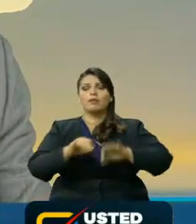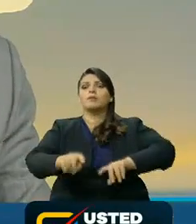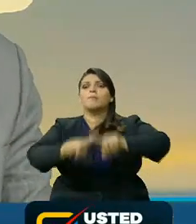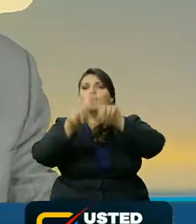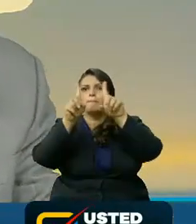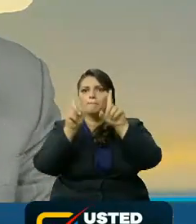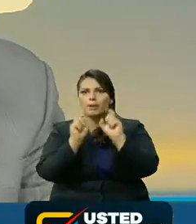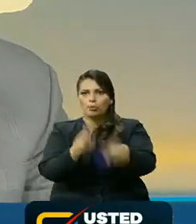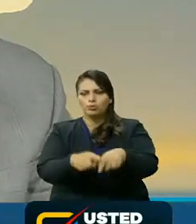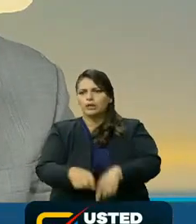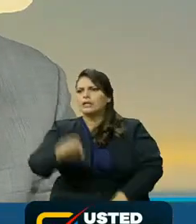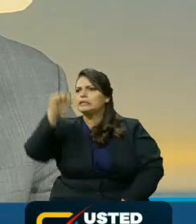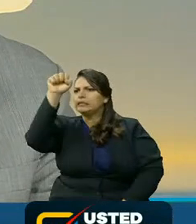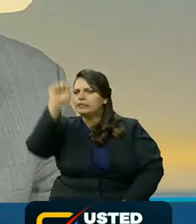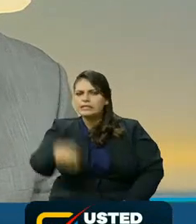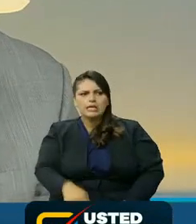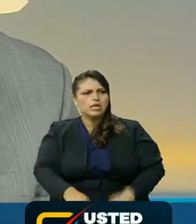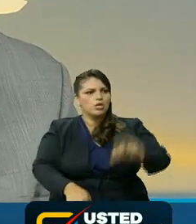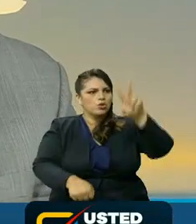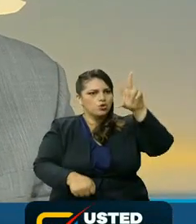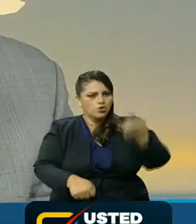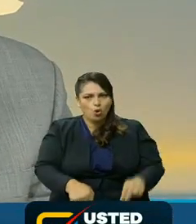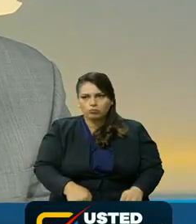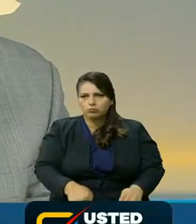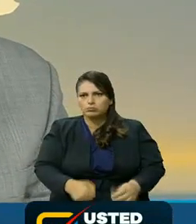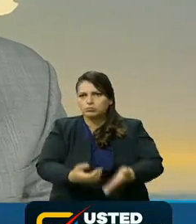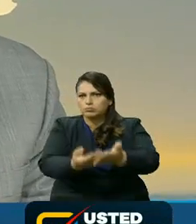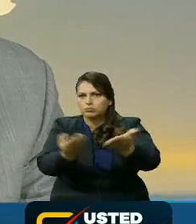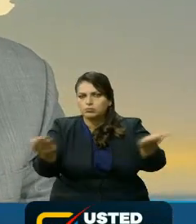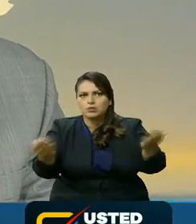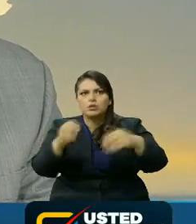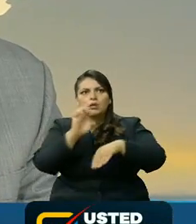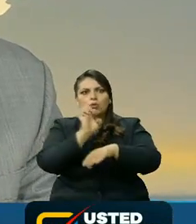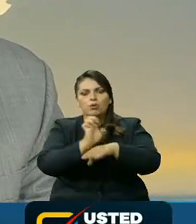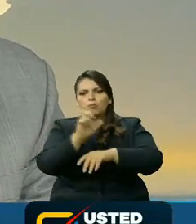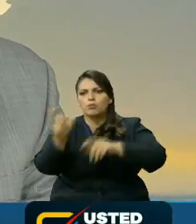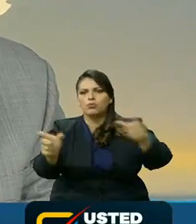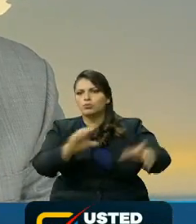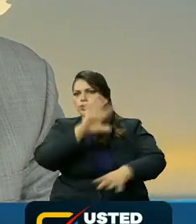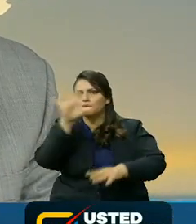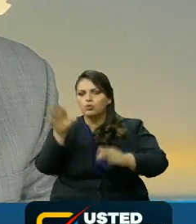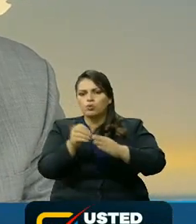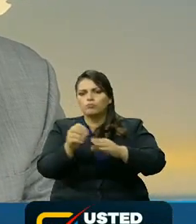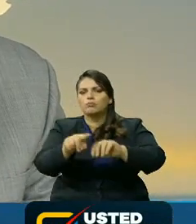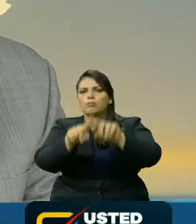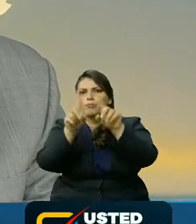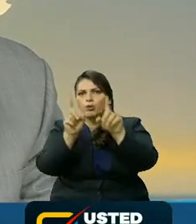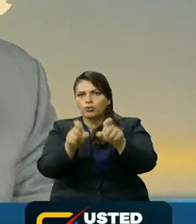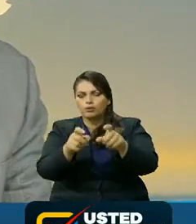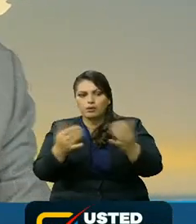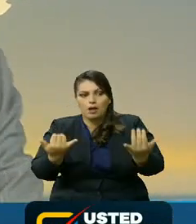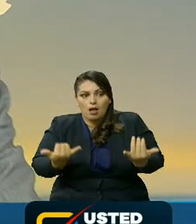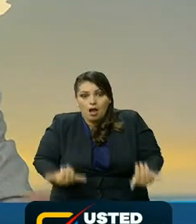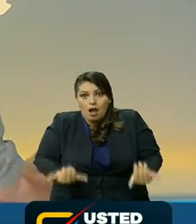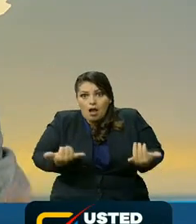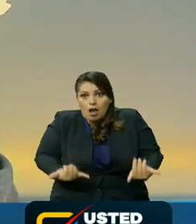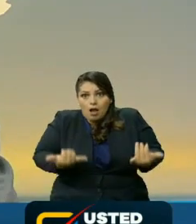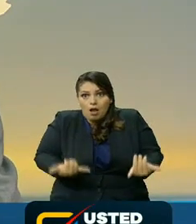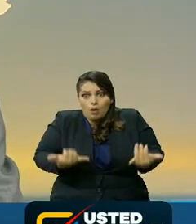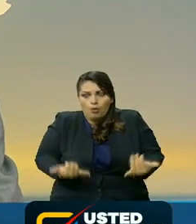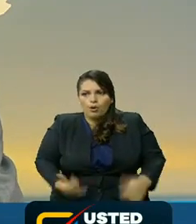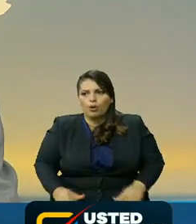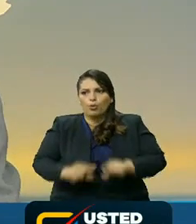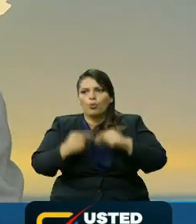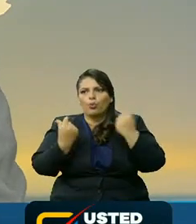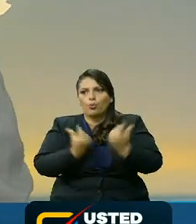Para pedirle al pueblo ecuatoriano que vote si considera que los actuales representantes de los órganos de control